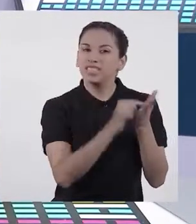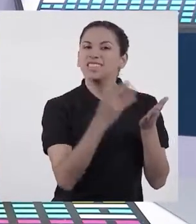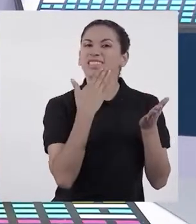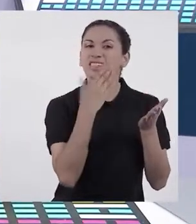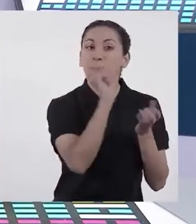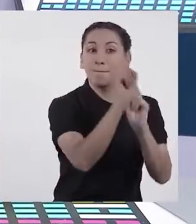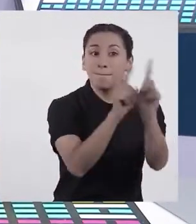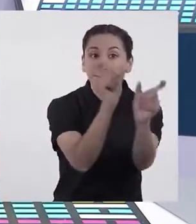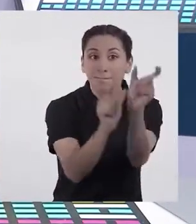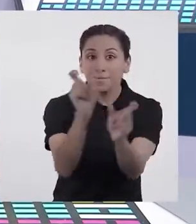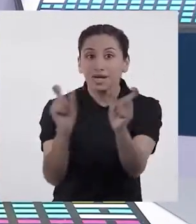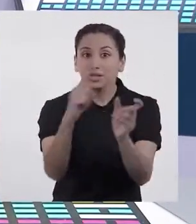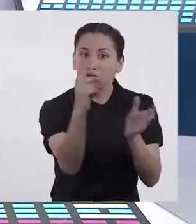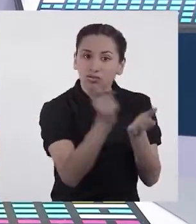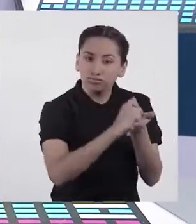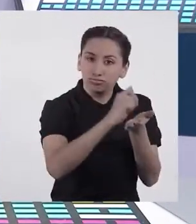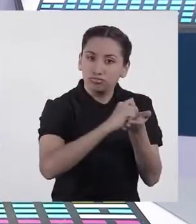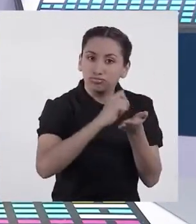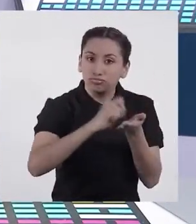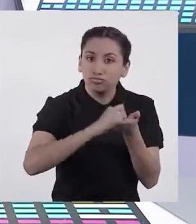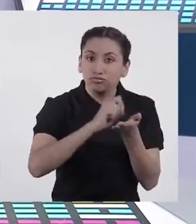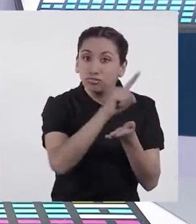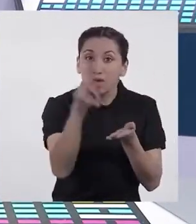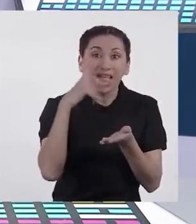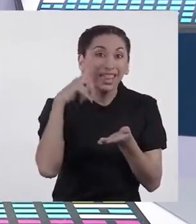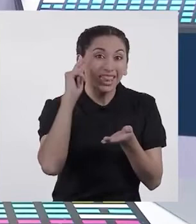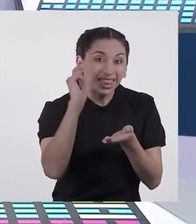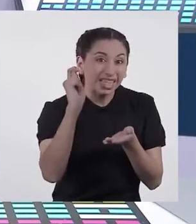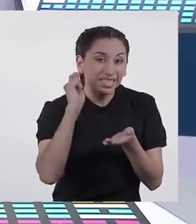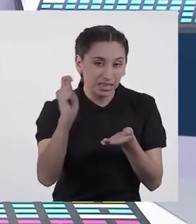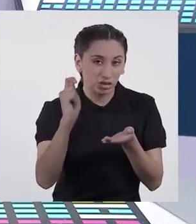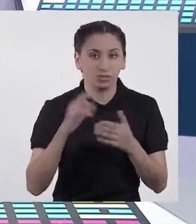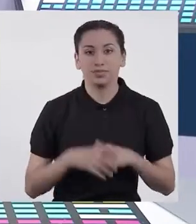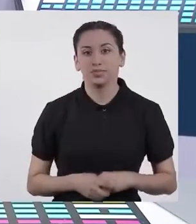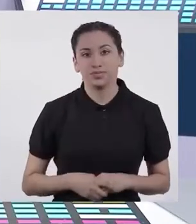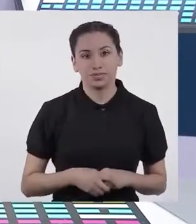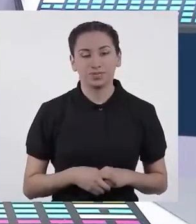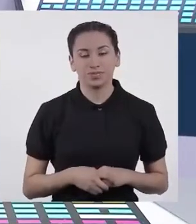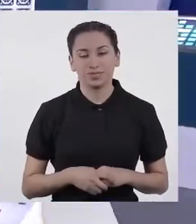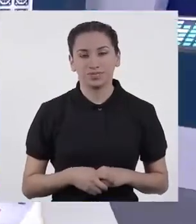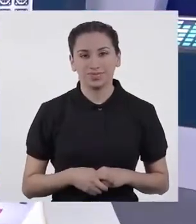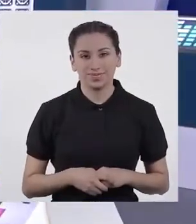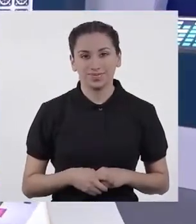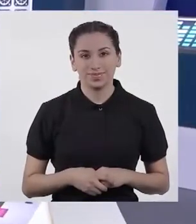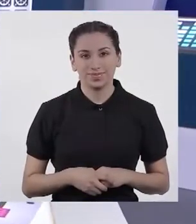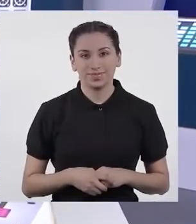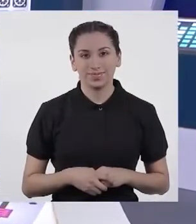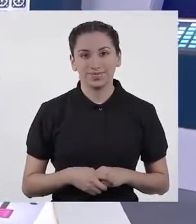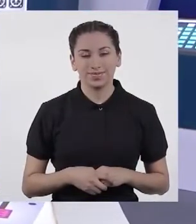las personas que participan en los hechos o de testigos.